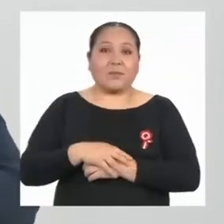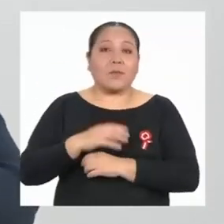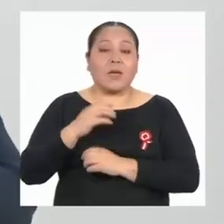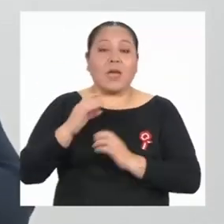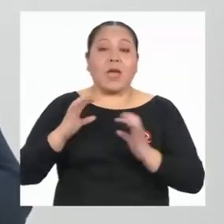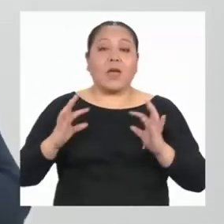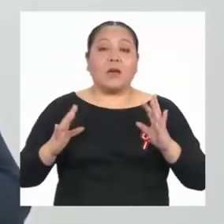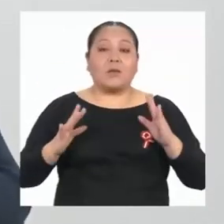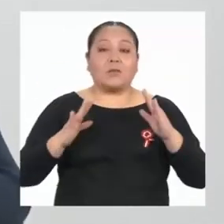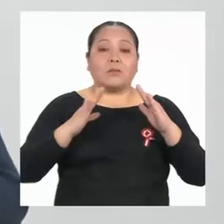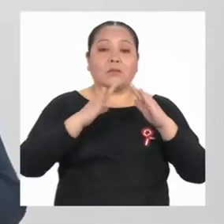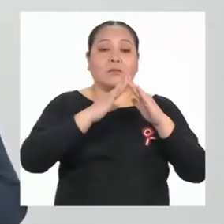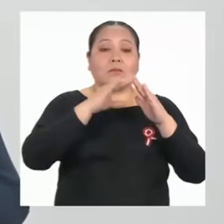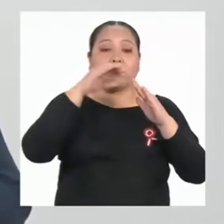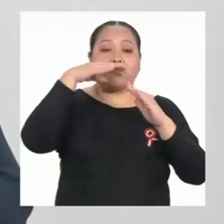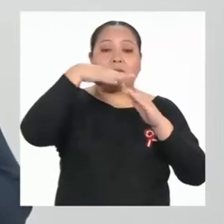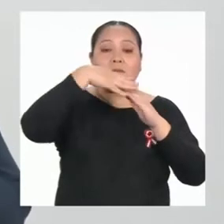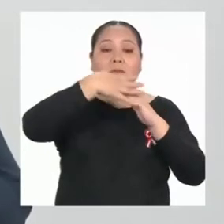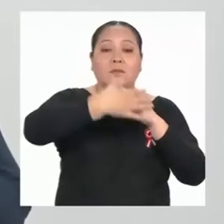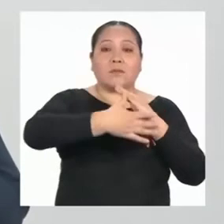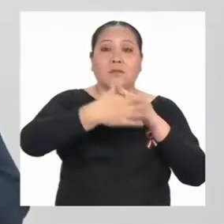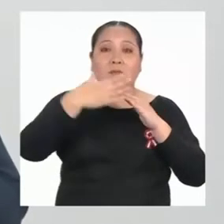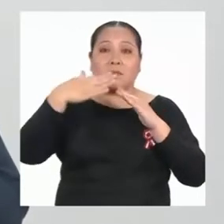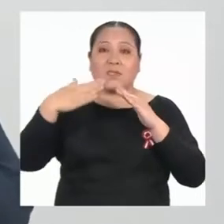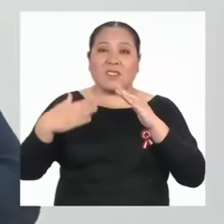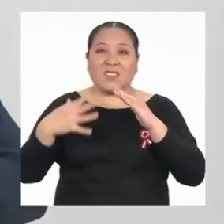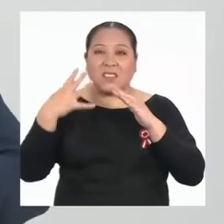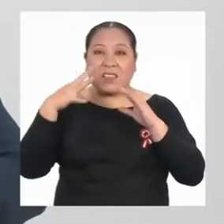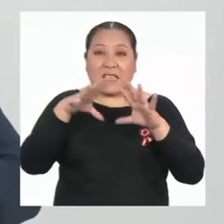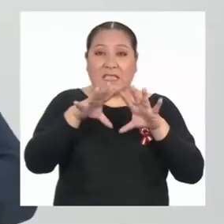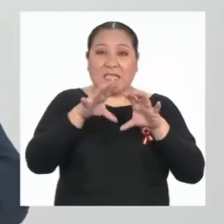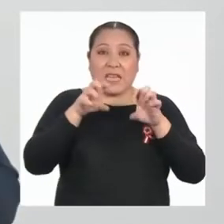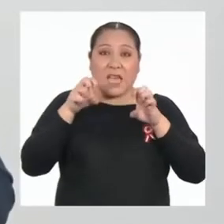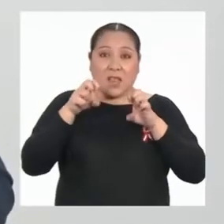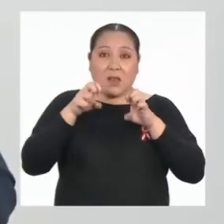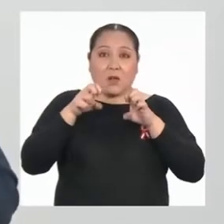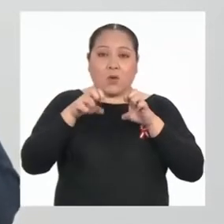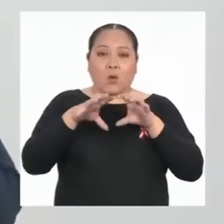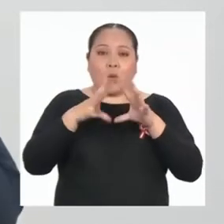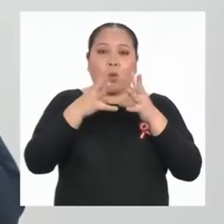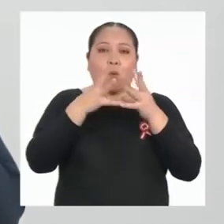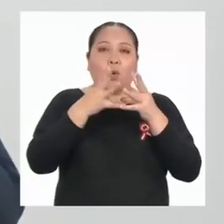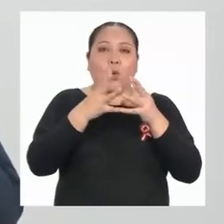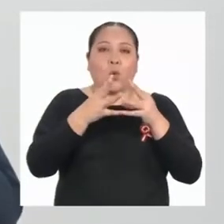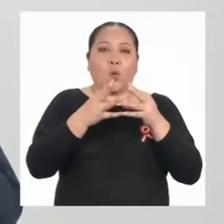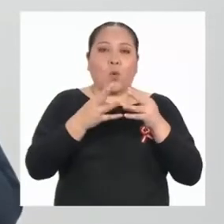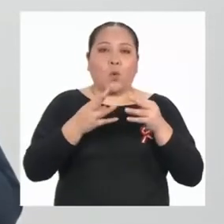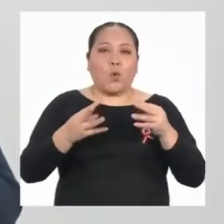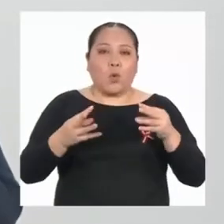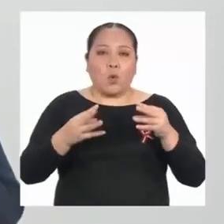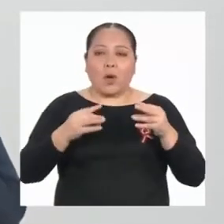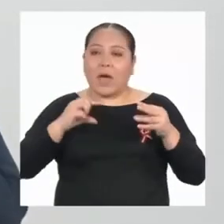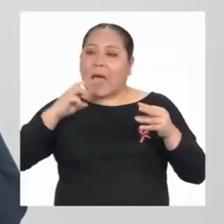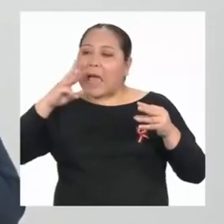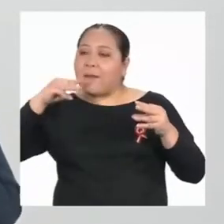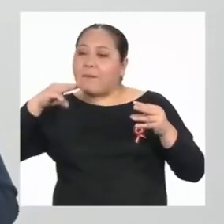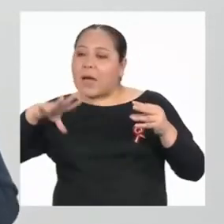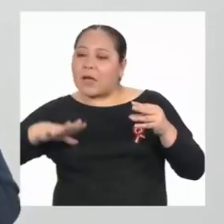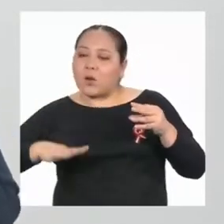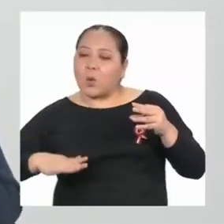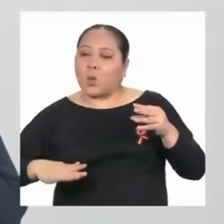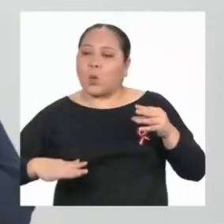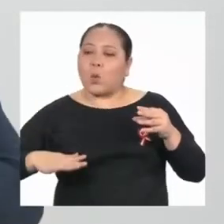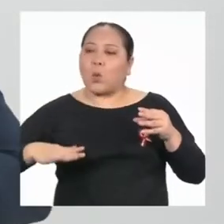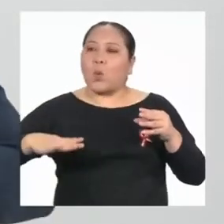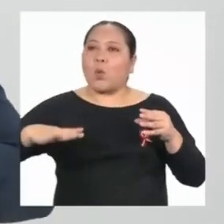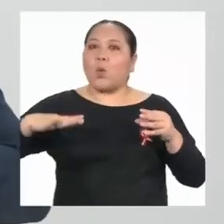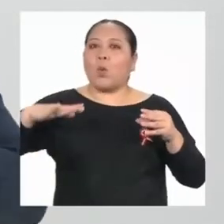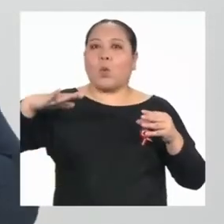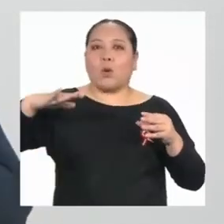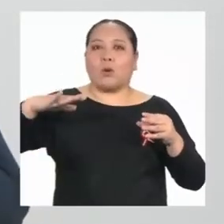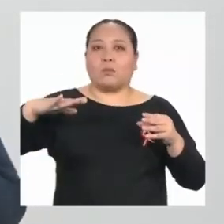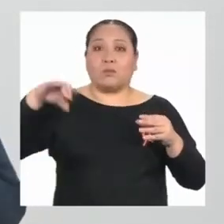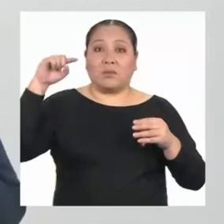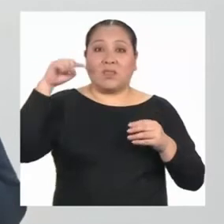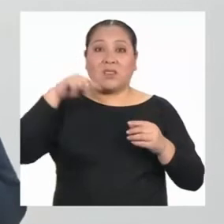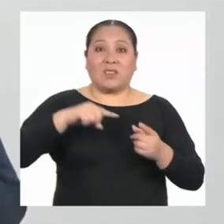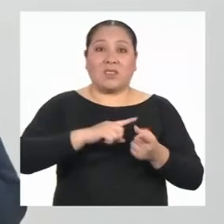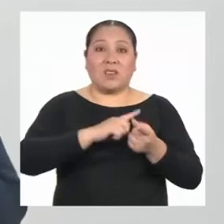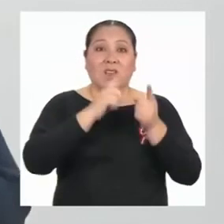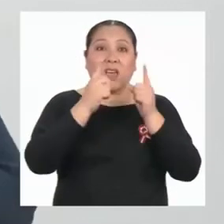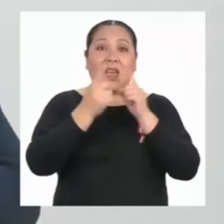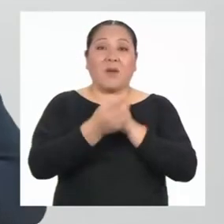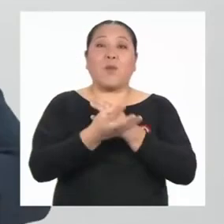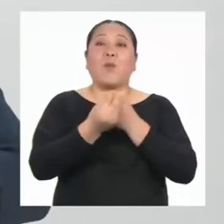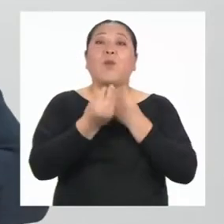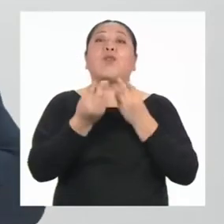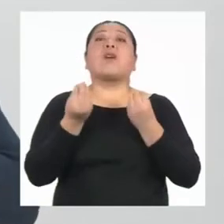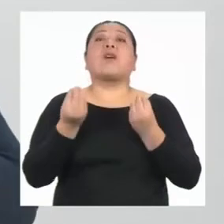glaciares retrocedieron y el nivel del mar subió. Todos estos cambios fueron ocasionados porque aumentó la emisión